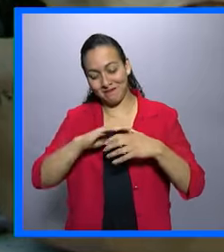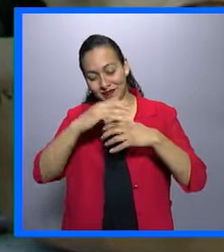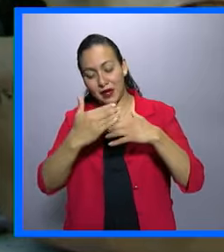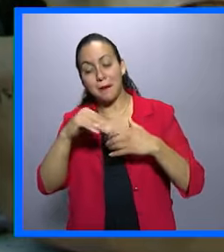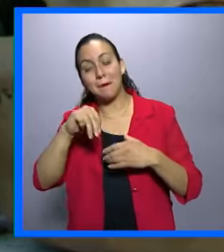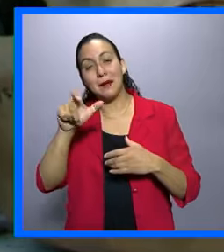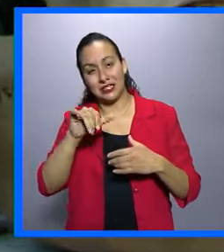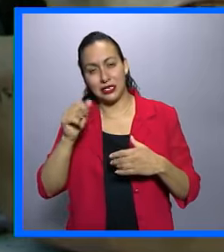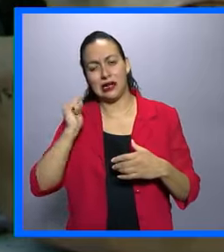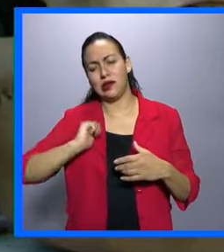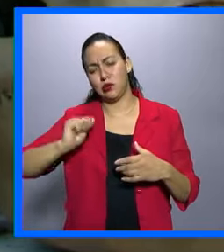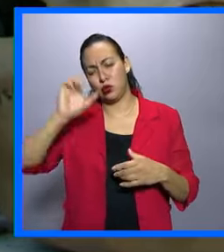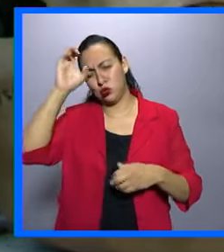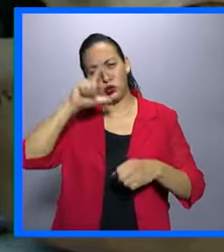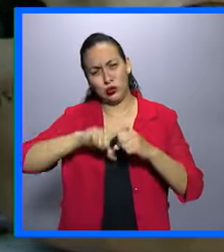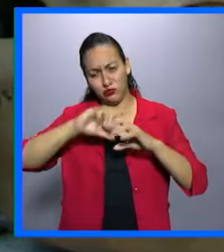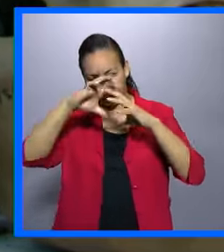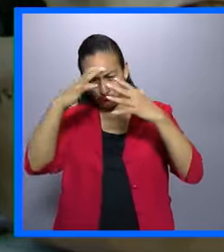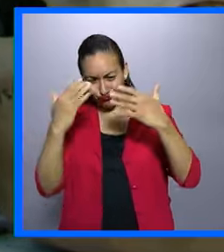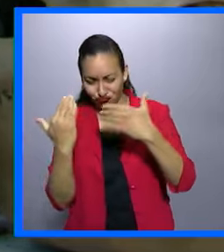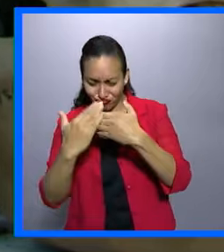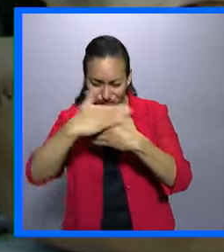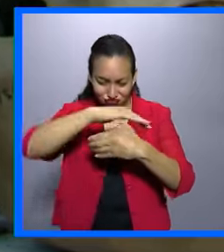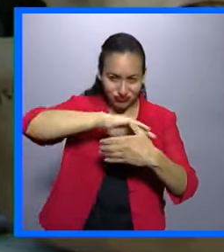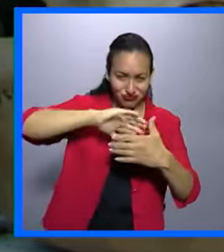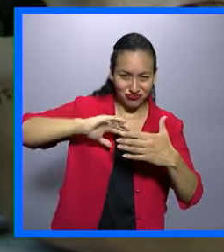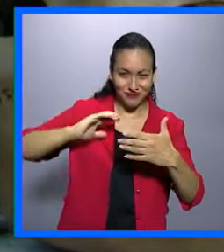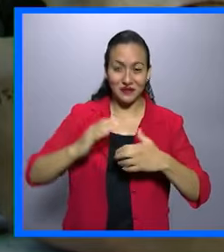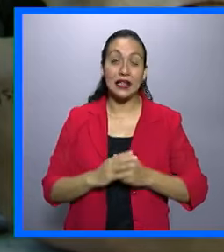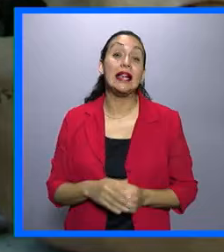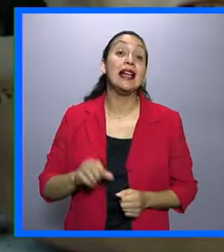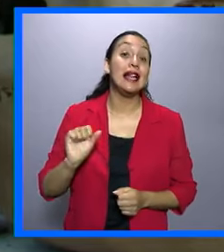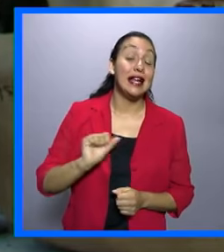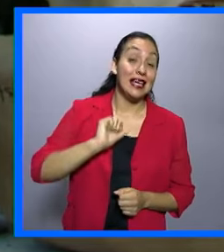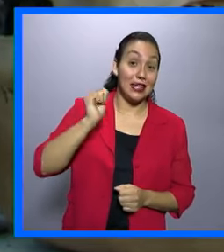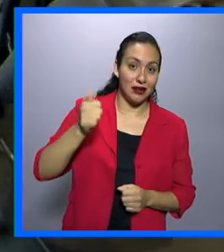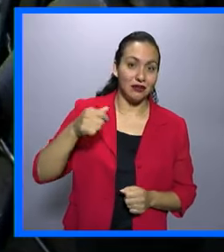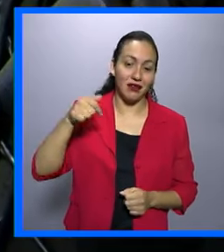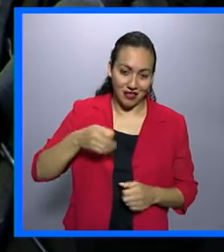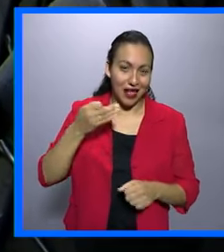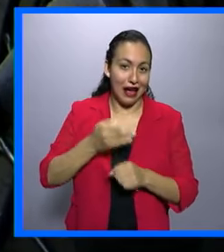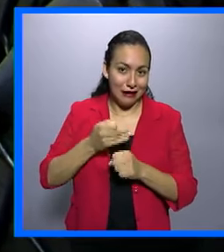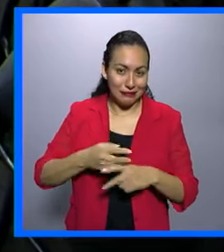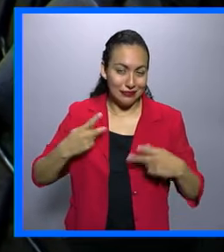mexica, y la otra parte justamente es esta parte contemporánea.